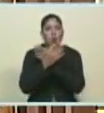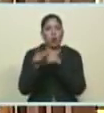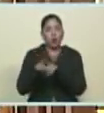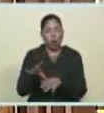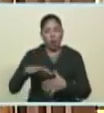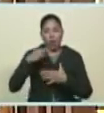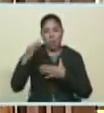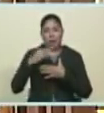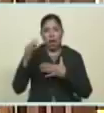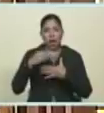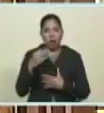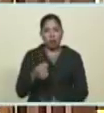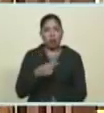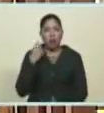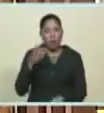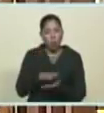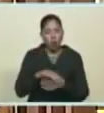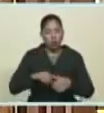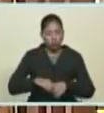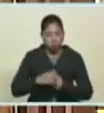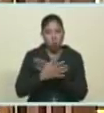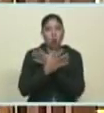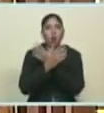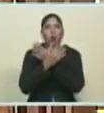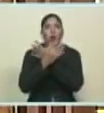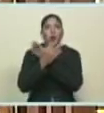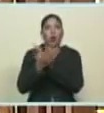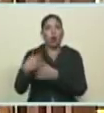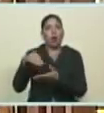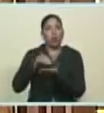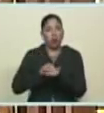esperanza renovada de la paz.